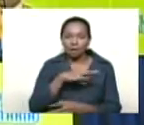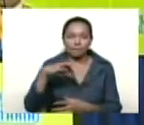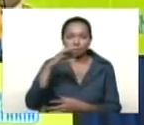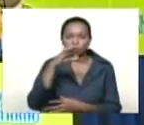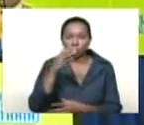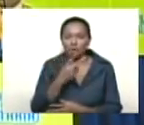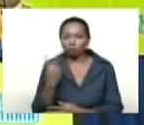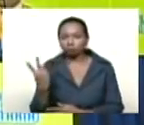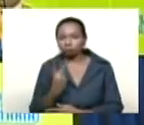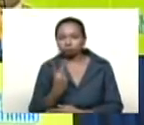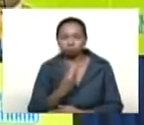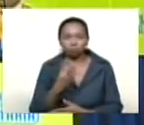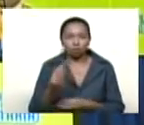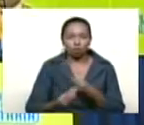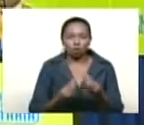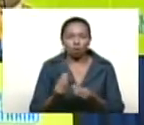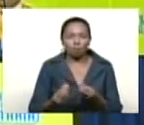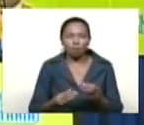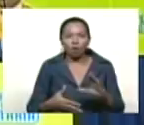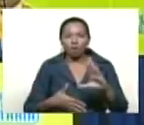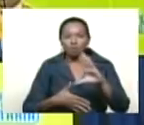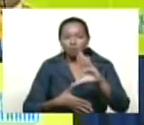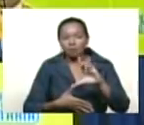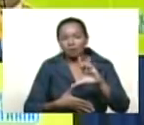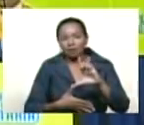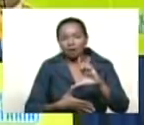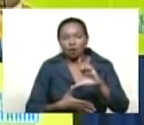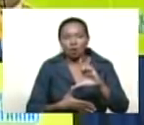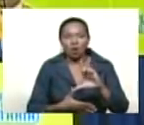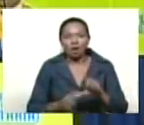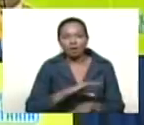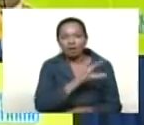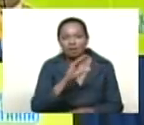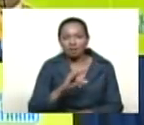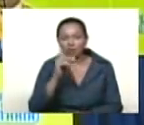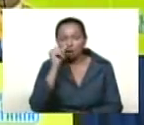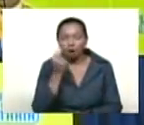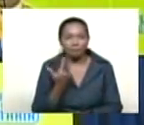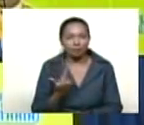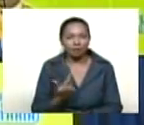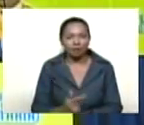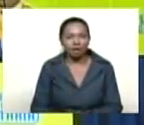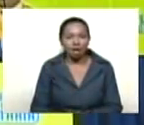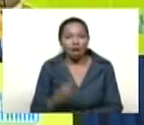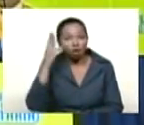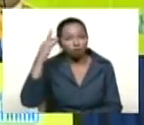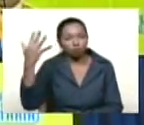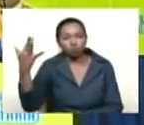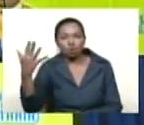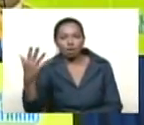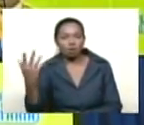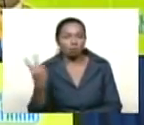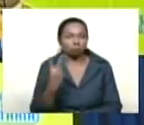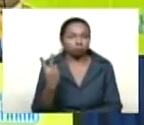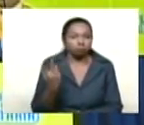común, como latinoamericanos y caribeños, en la historia común, en los sueños y la utopía común.